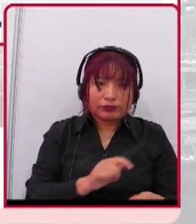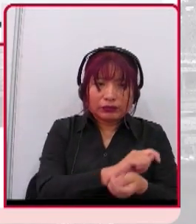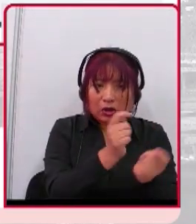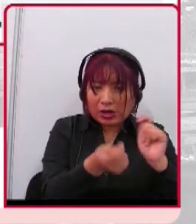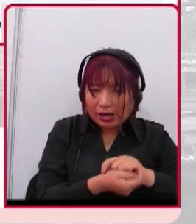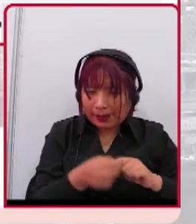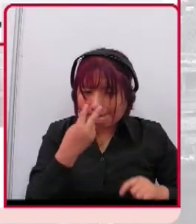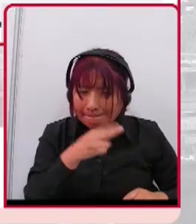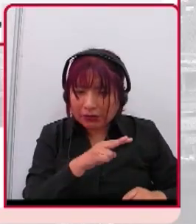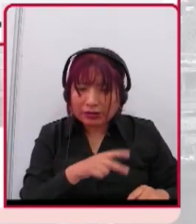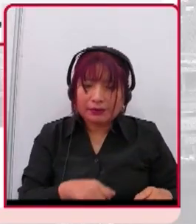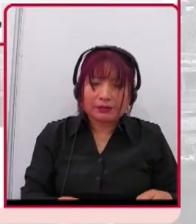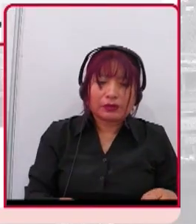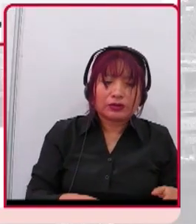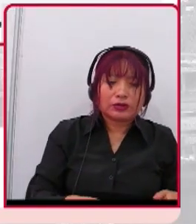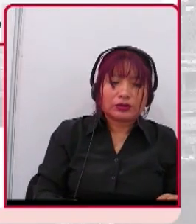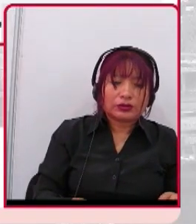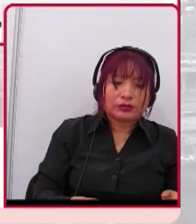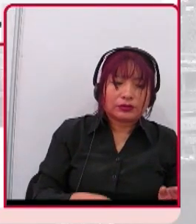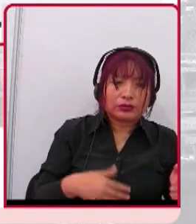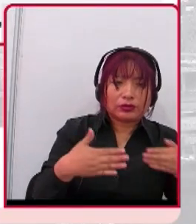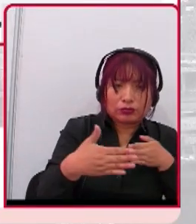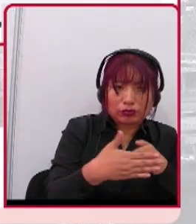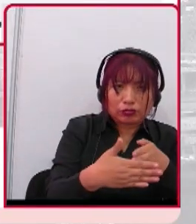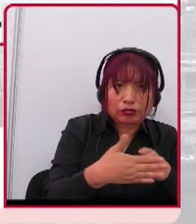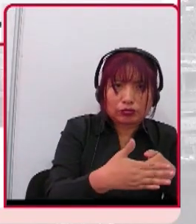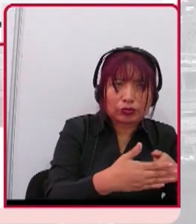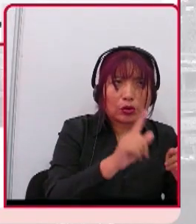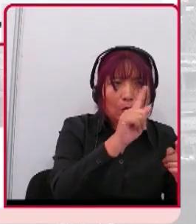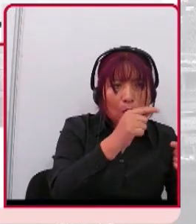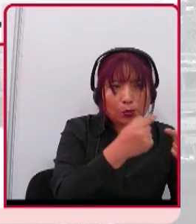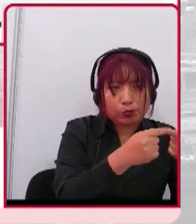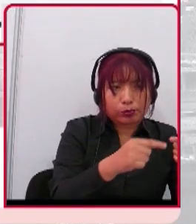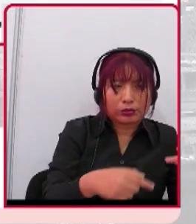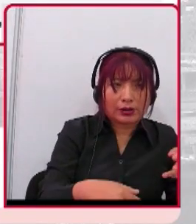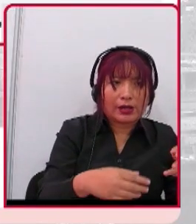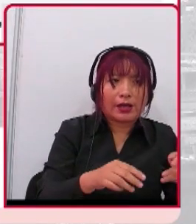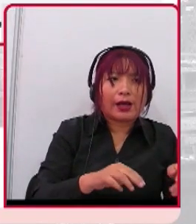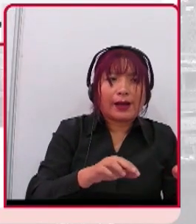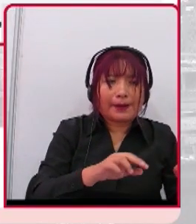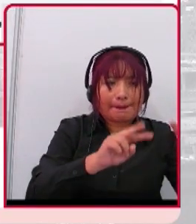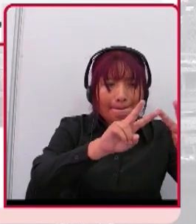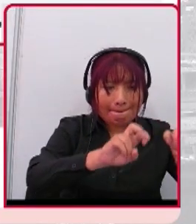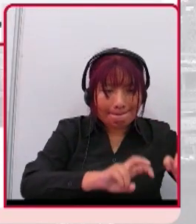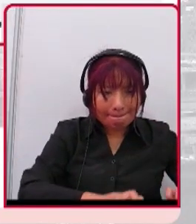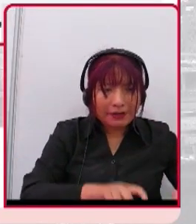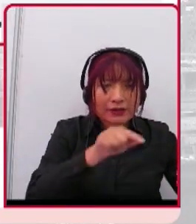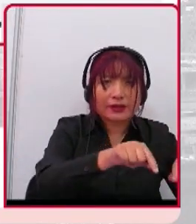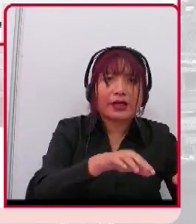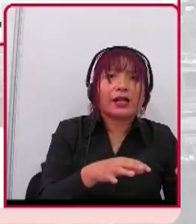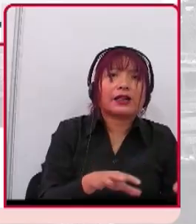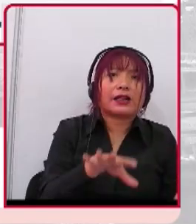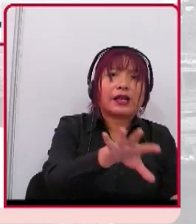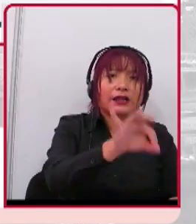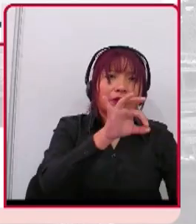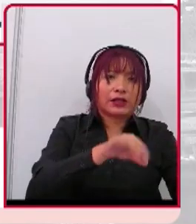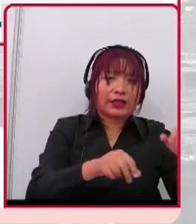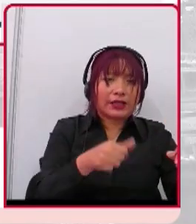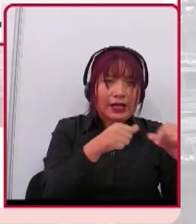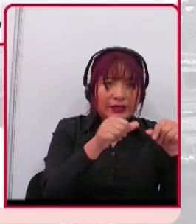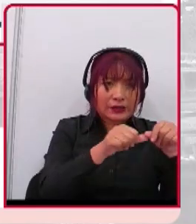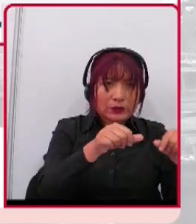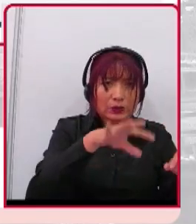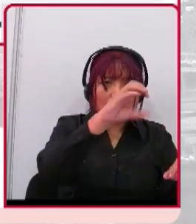son los parámetros óptimos por cada una de esas variables ya identificadas en la etapa medir. En esta parte lo que nosotros necesitamos